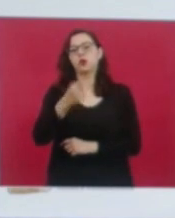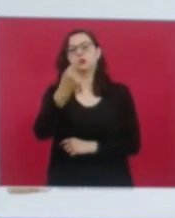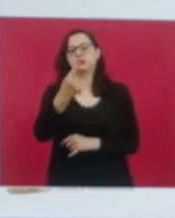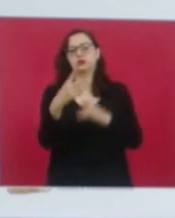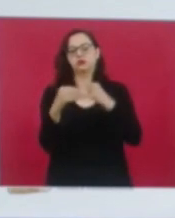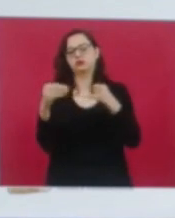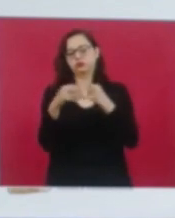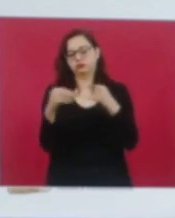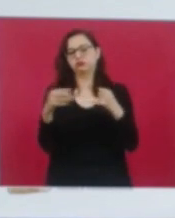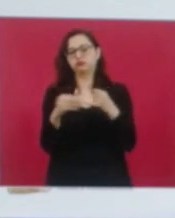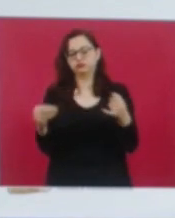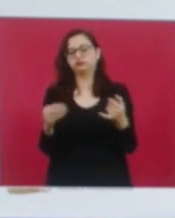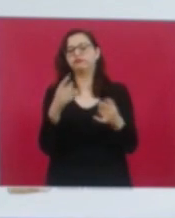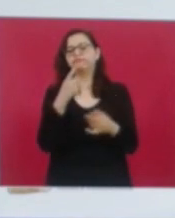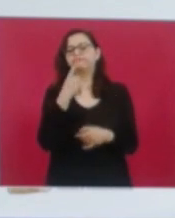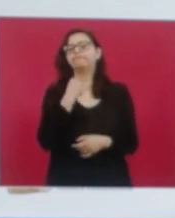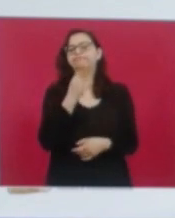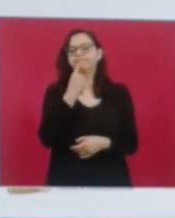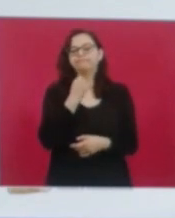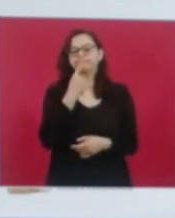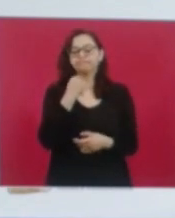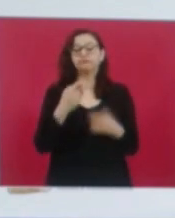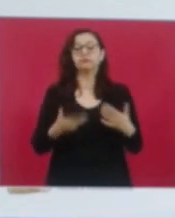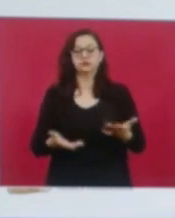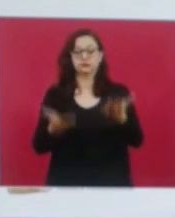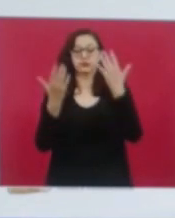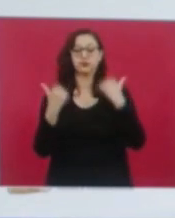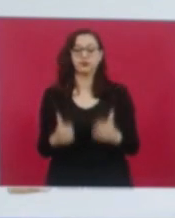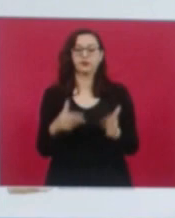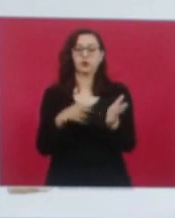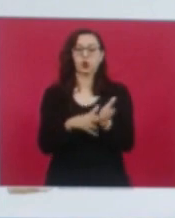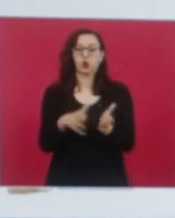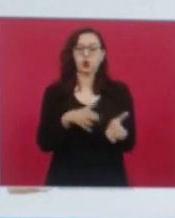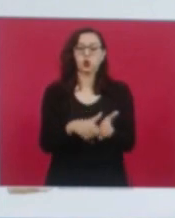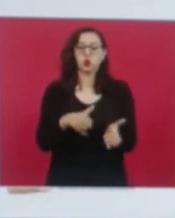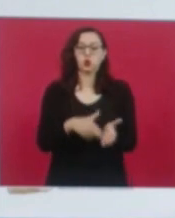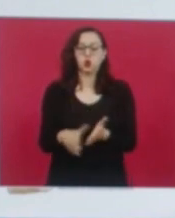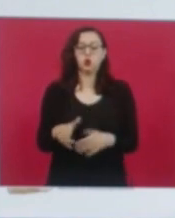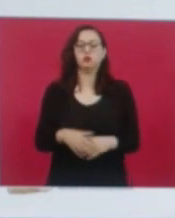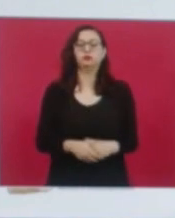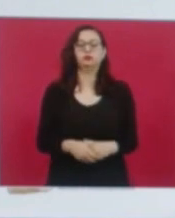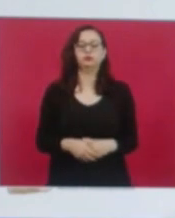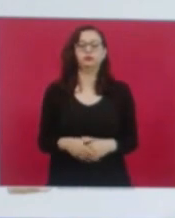trolls y de todas estas figuras que lo único que hacen es dañar la conversación.